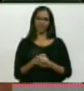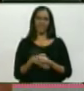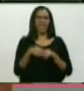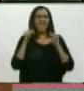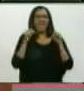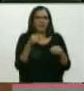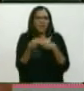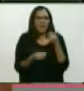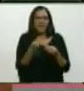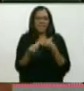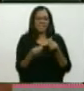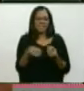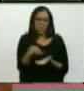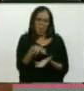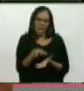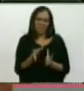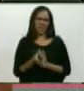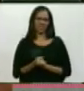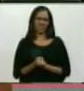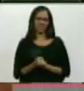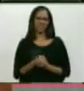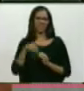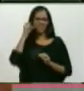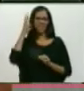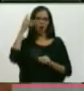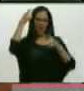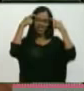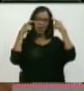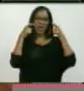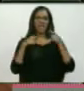Esto va a generar roncha. Dios es chavista.